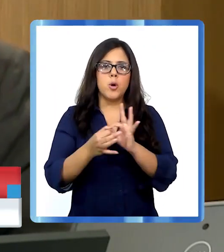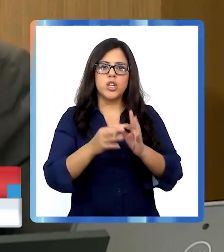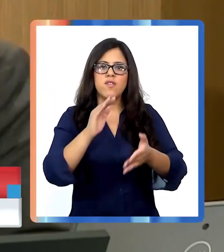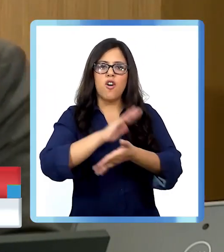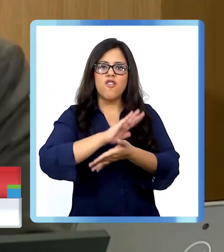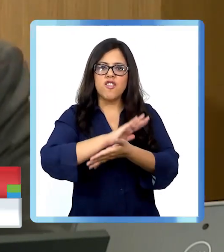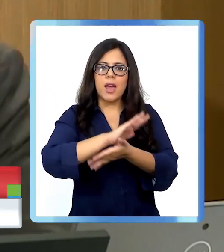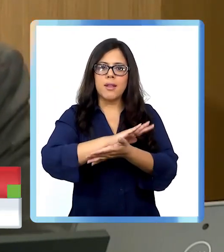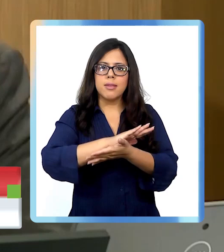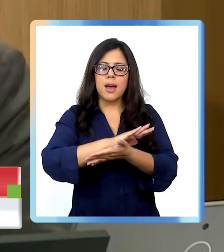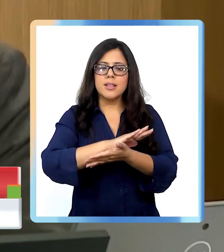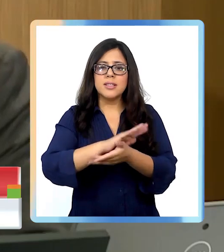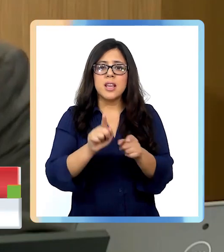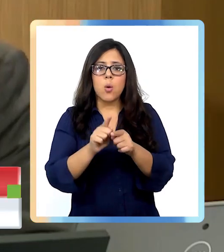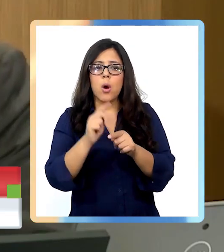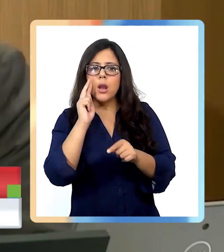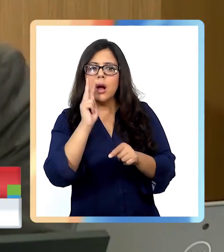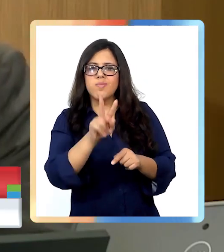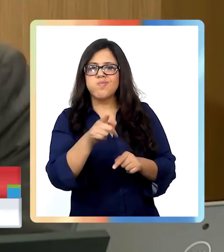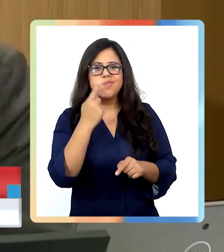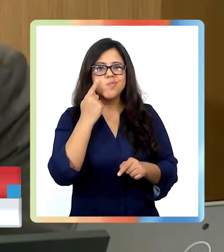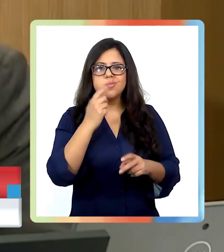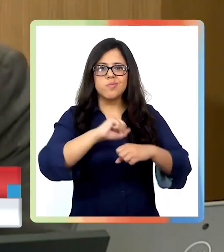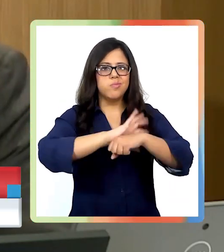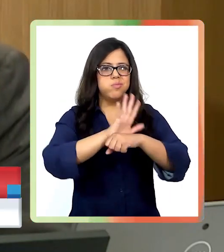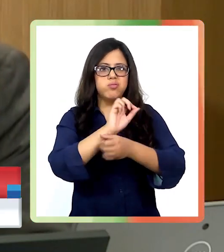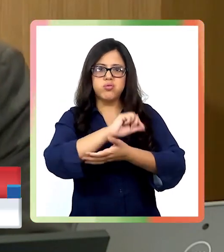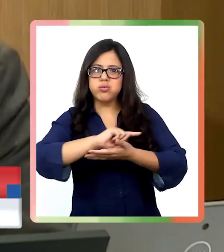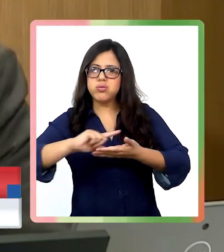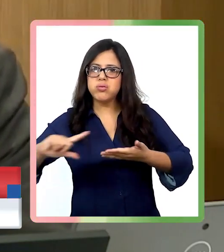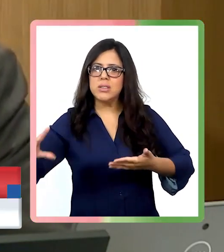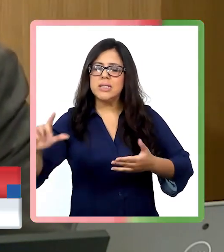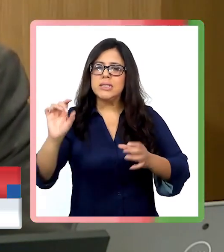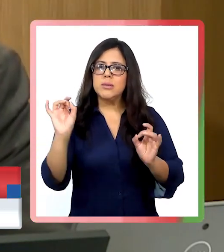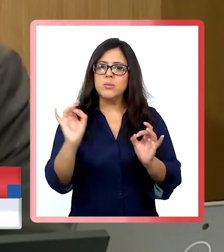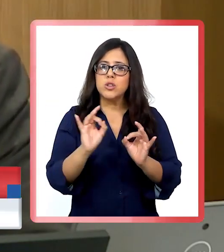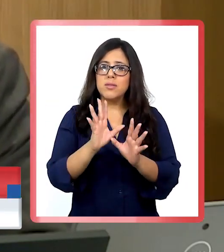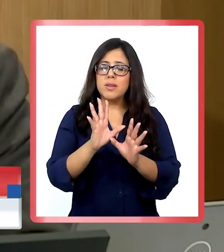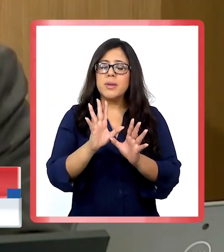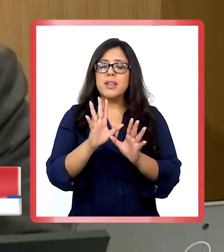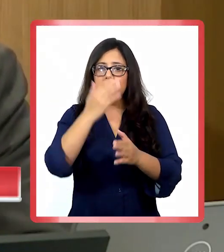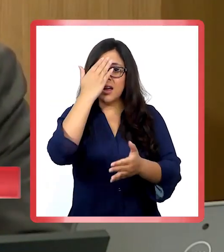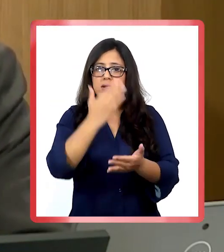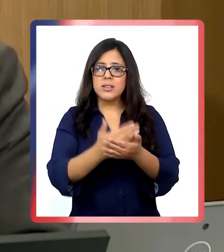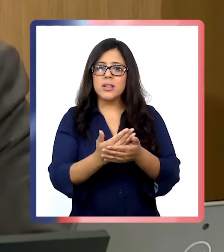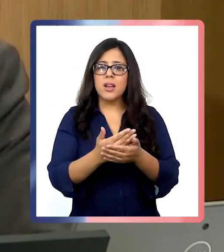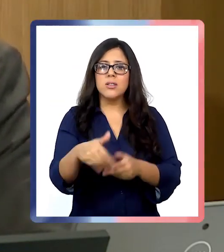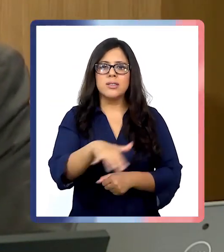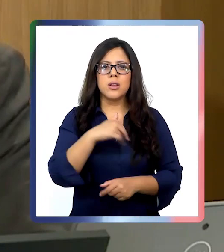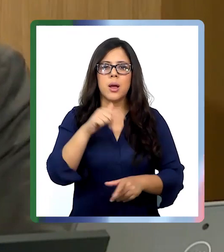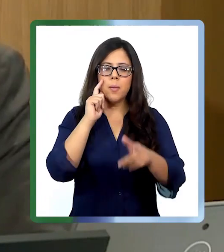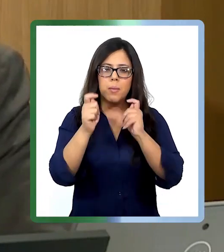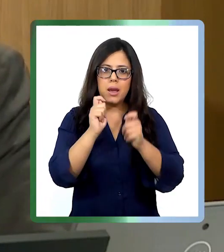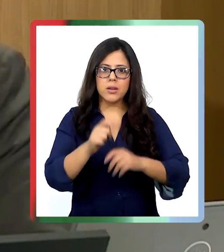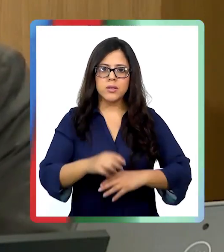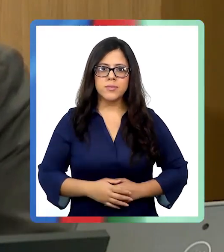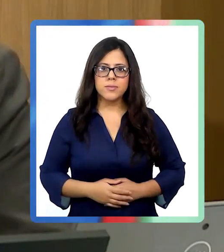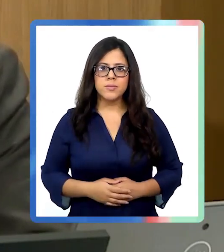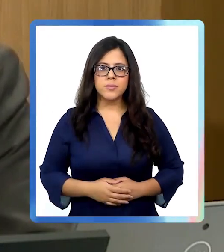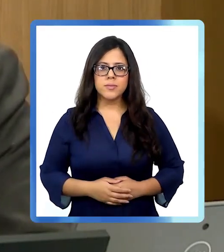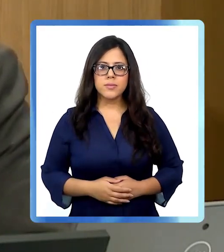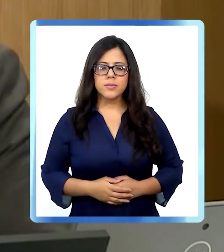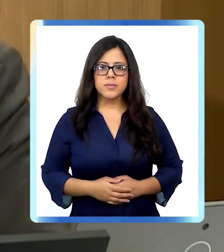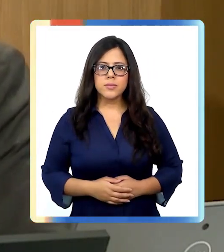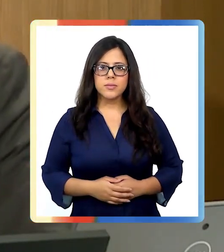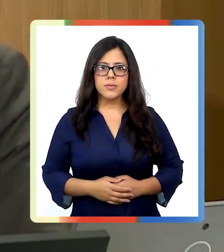tenemos un virus más transmisible del que no conocemos muy claramente su evolución clínica, podríamos enfrentarnos a una situación muy